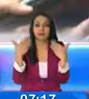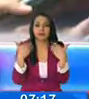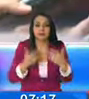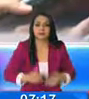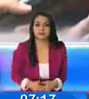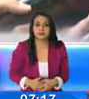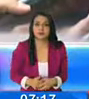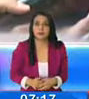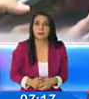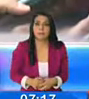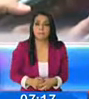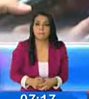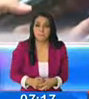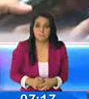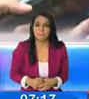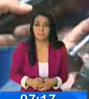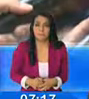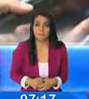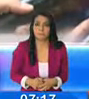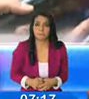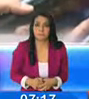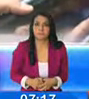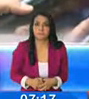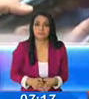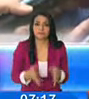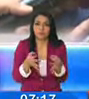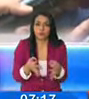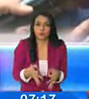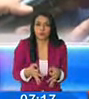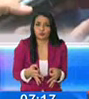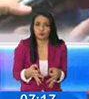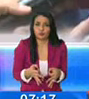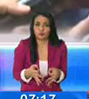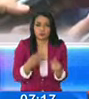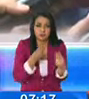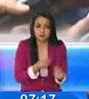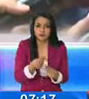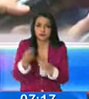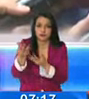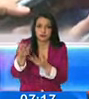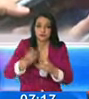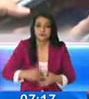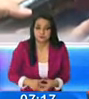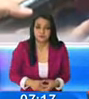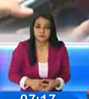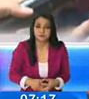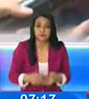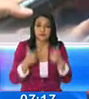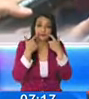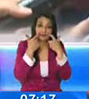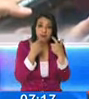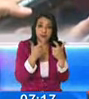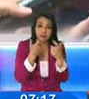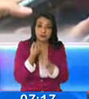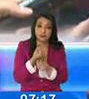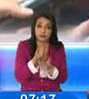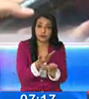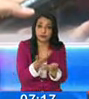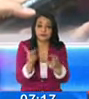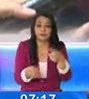Y era la instancia precisa en la que tenía que poner en conocimiento no solamente de la fiscalía, sino a través ya